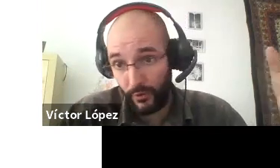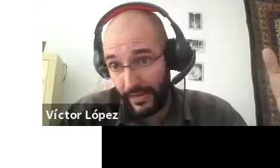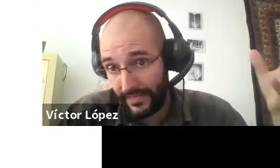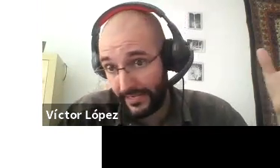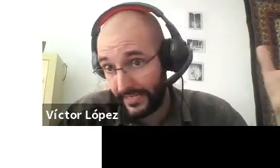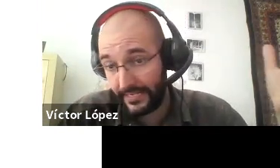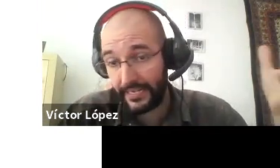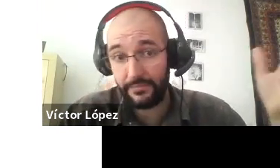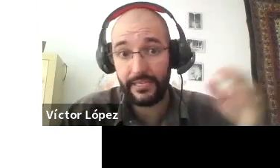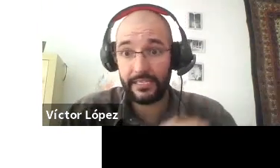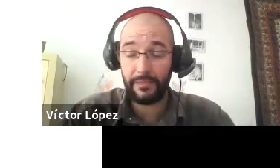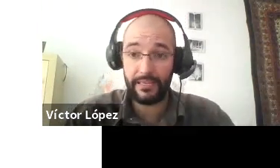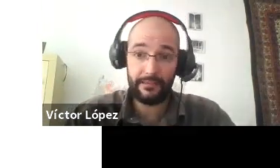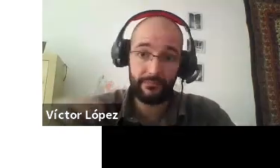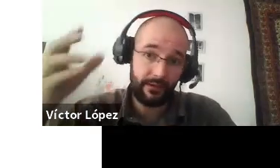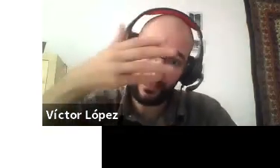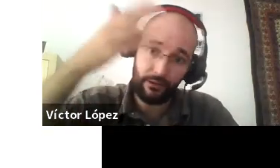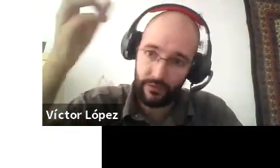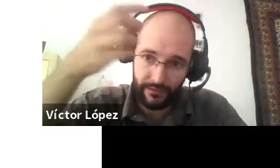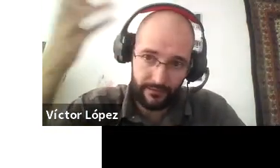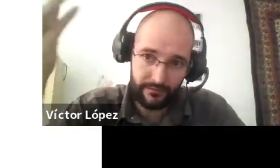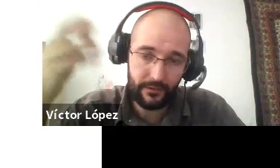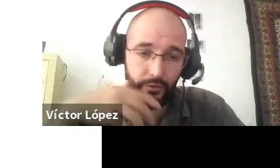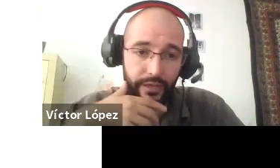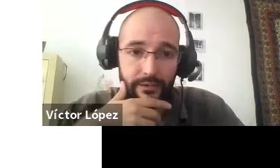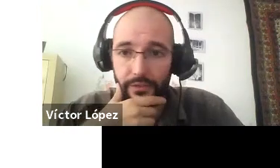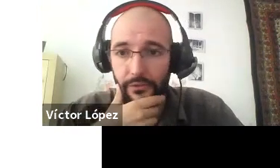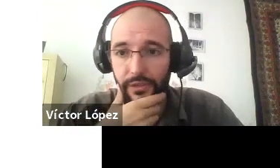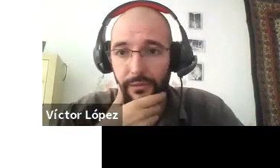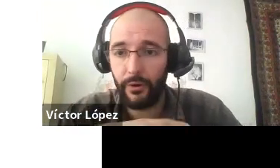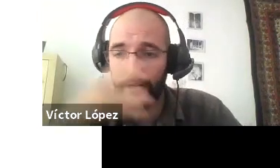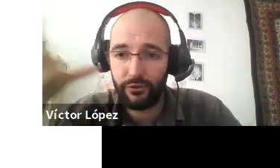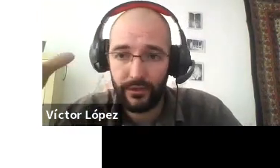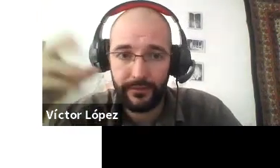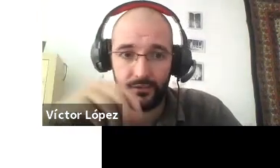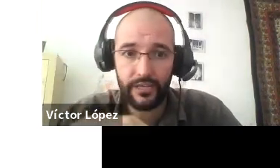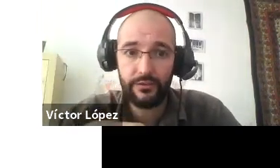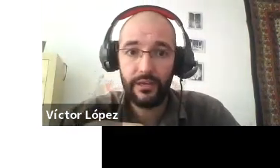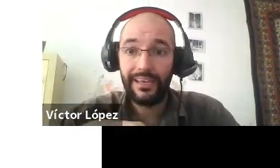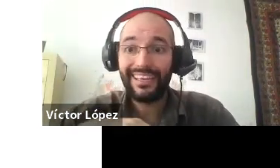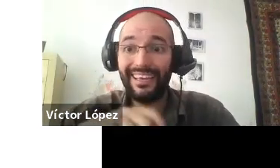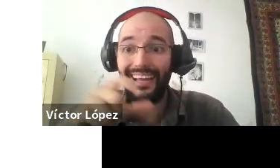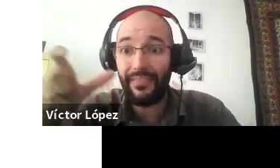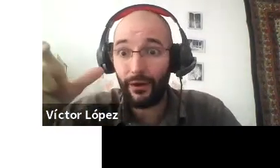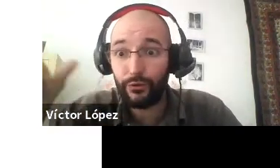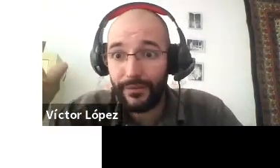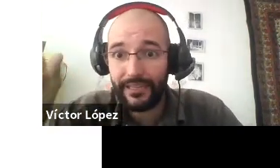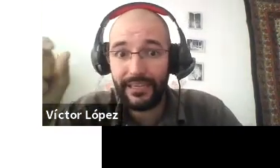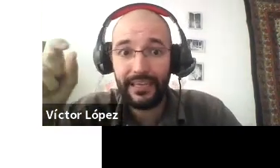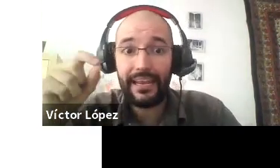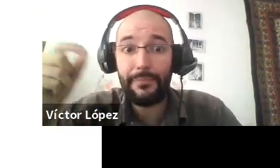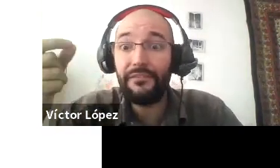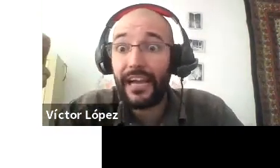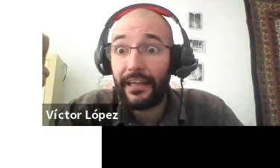un programa que se retransmite en España, que ahora ya no lo dejaron de hacer hace un tiempo, pero lo han hecho durante varios años, que hacen